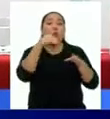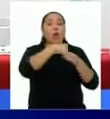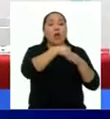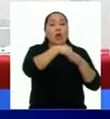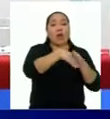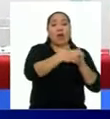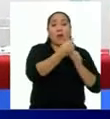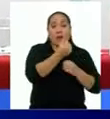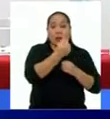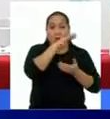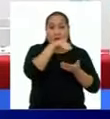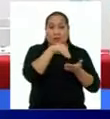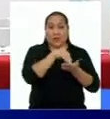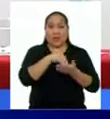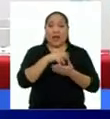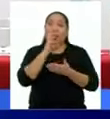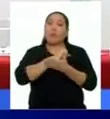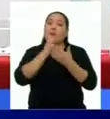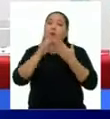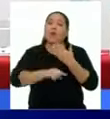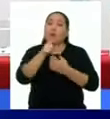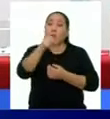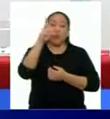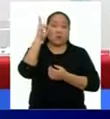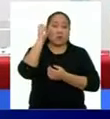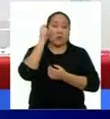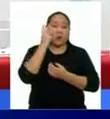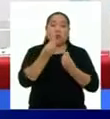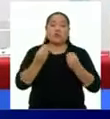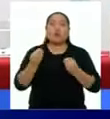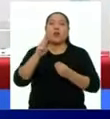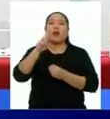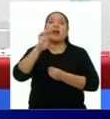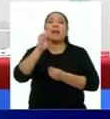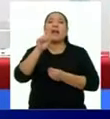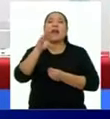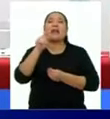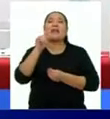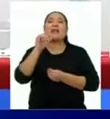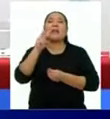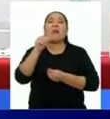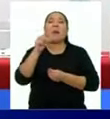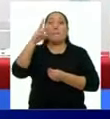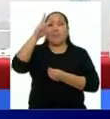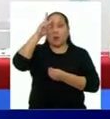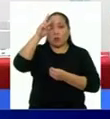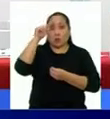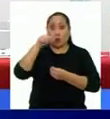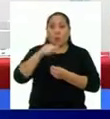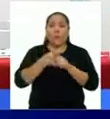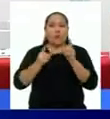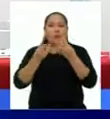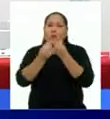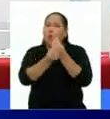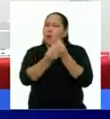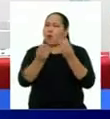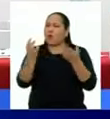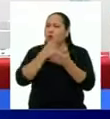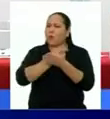programa del que más han escuchado hablar ustedes seguramente es Reactiva Perú, pero en realidad es una sumatoria de varios